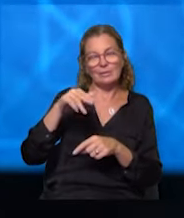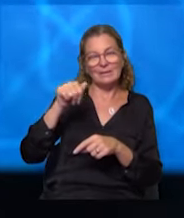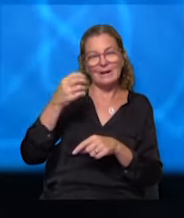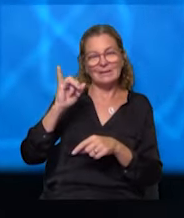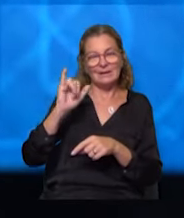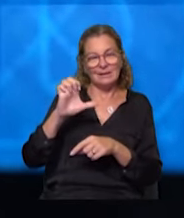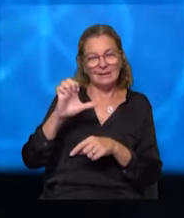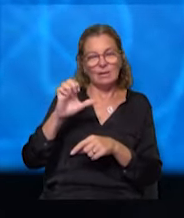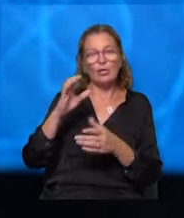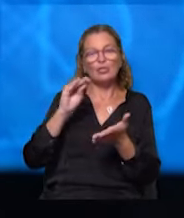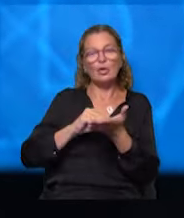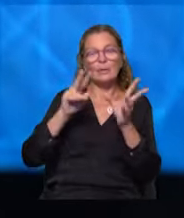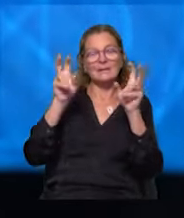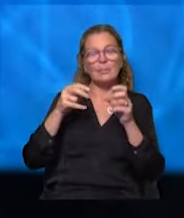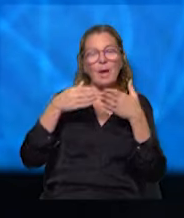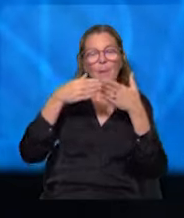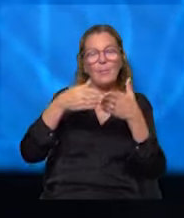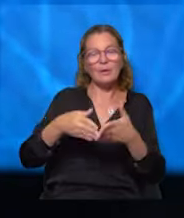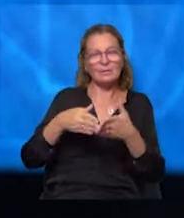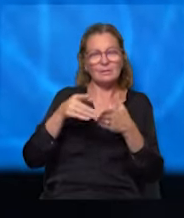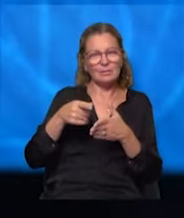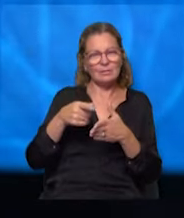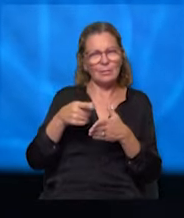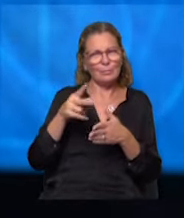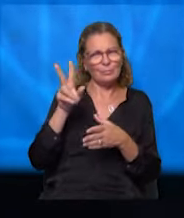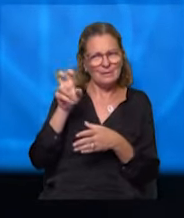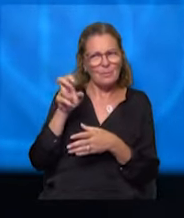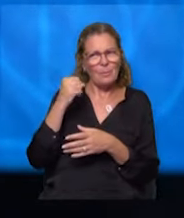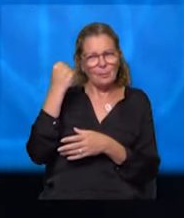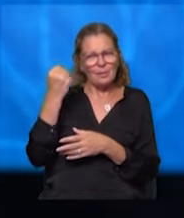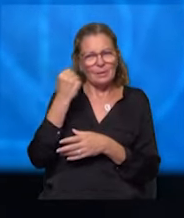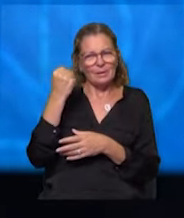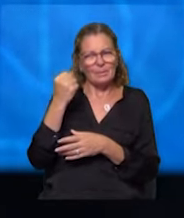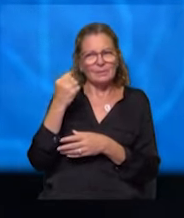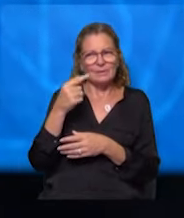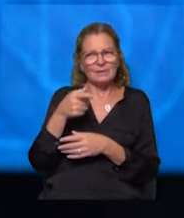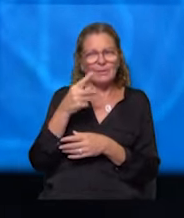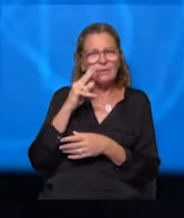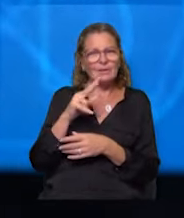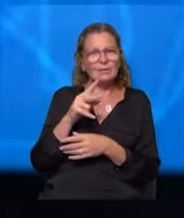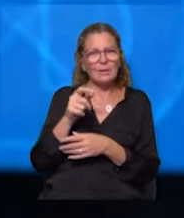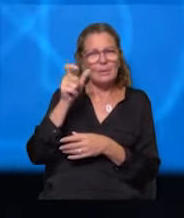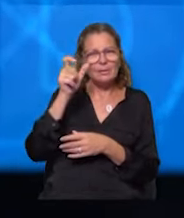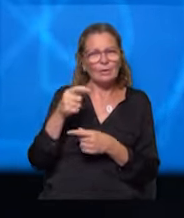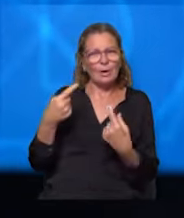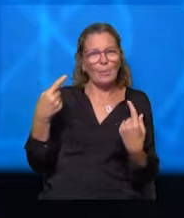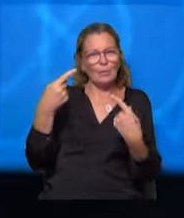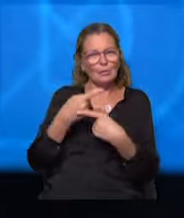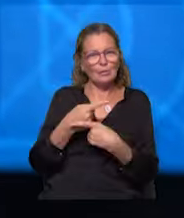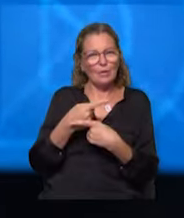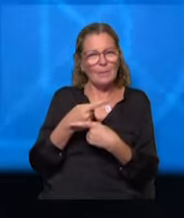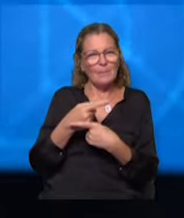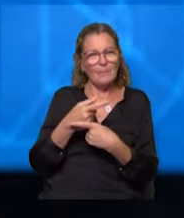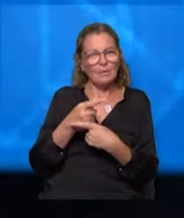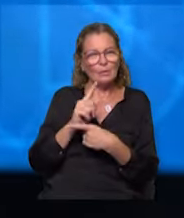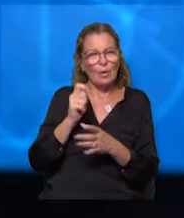eh o sea que era muy grave el asunto porque estaba procurando que legisladores de la oposición no